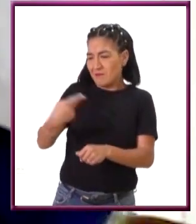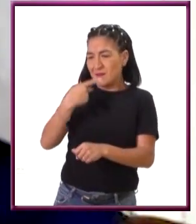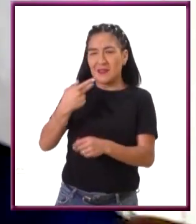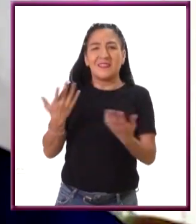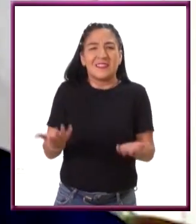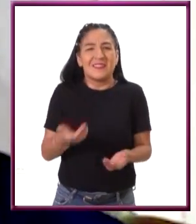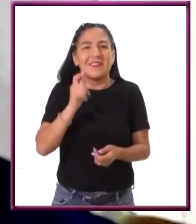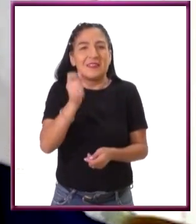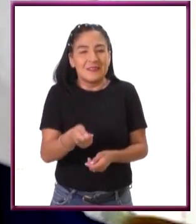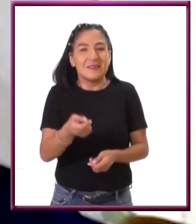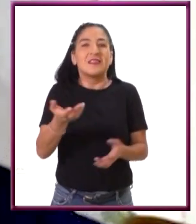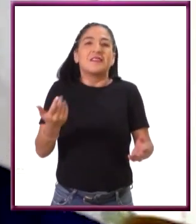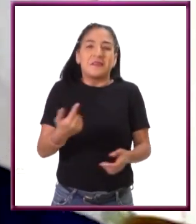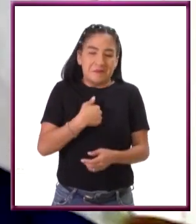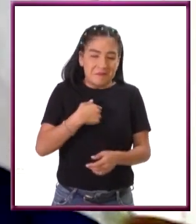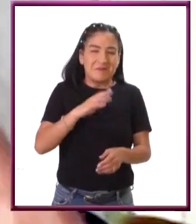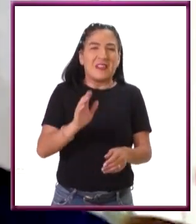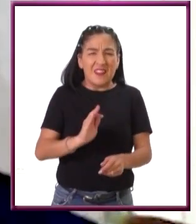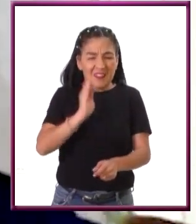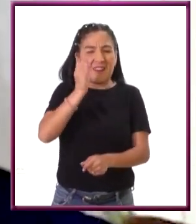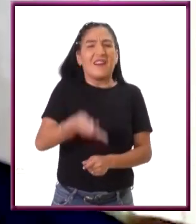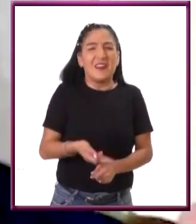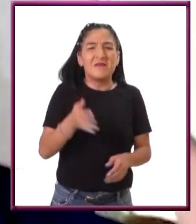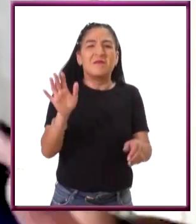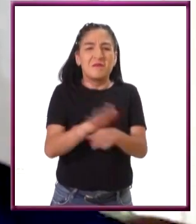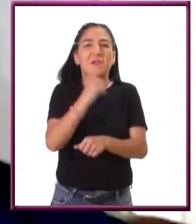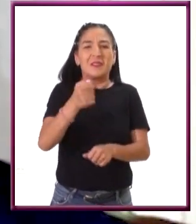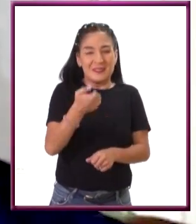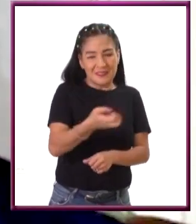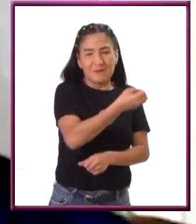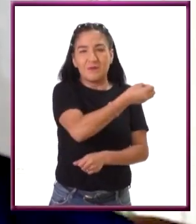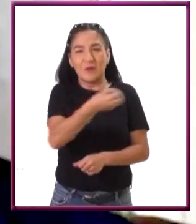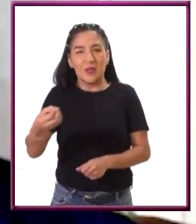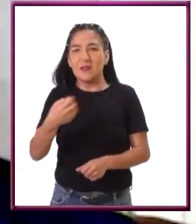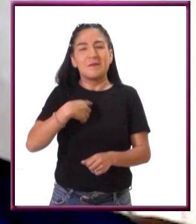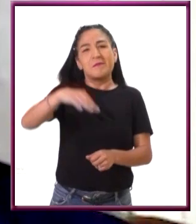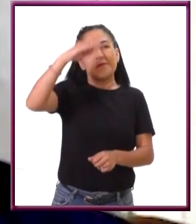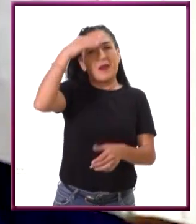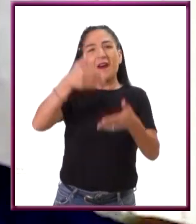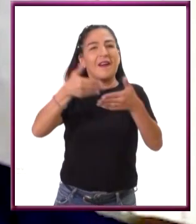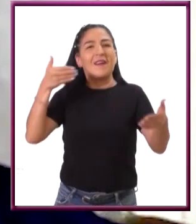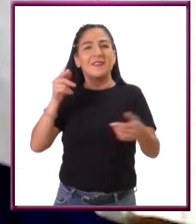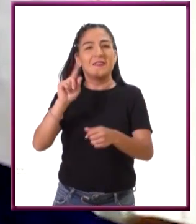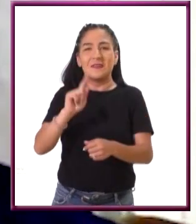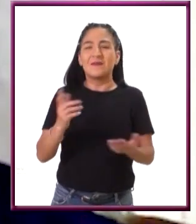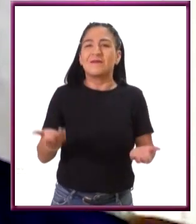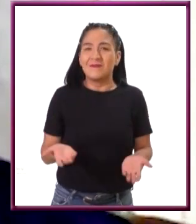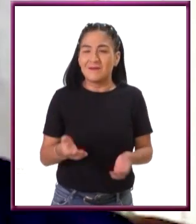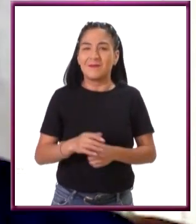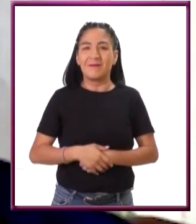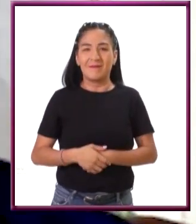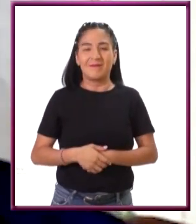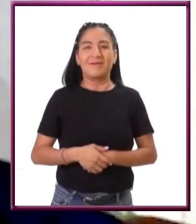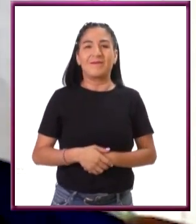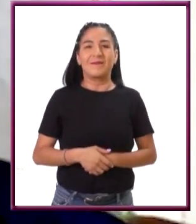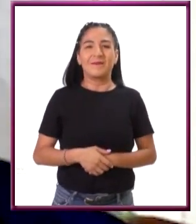cuenta, formamos parte de ese orden y de esas construcciones sin haberlo pensado antes.